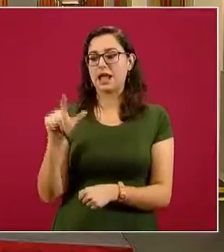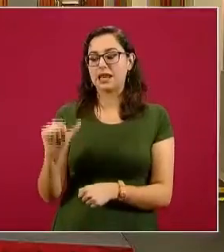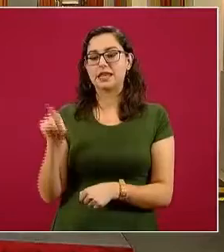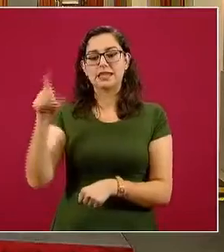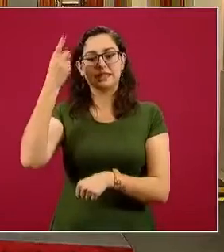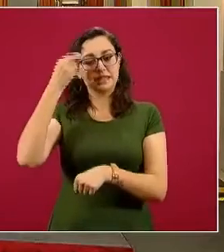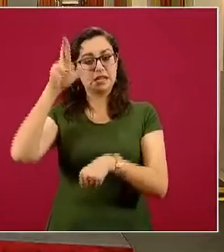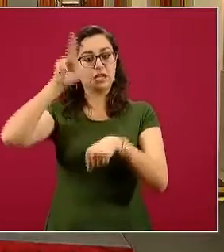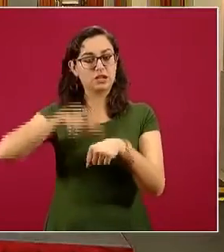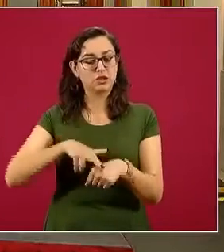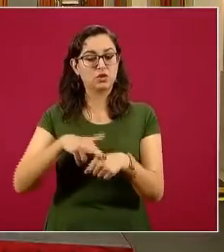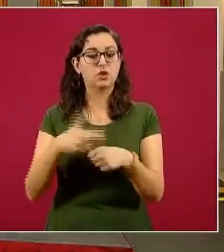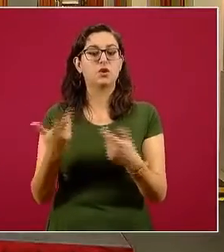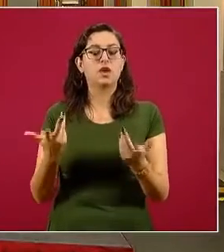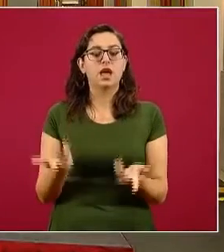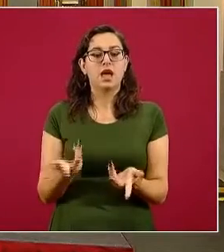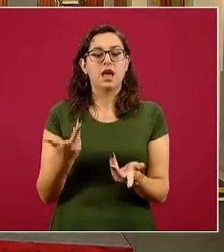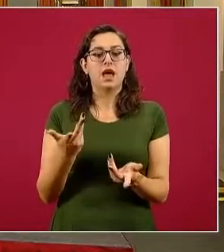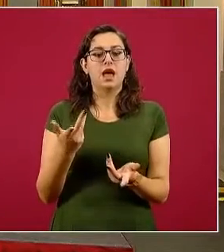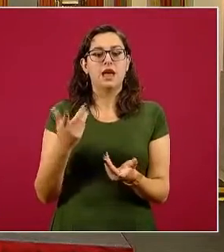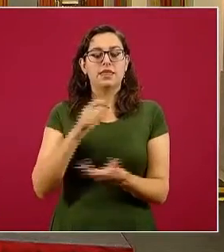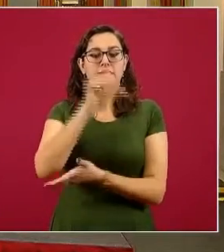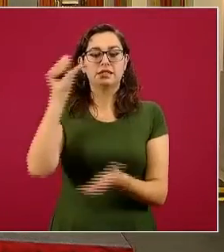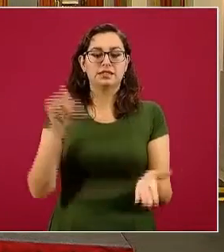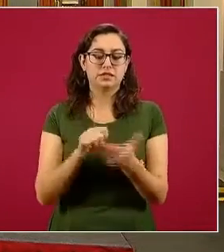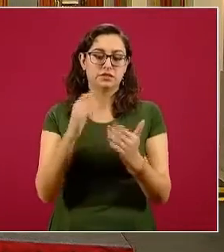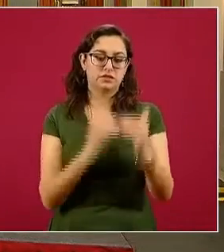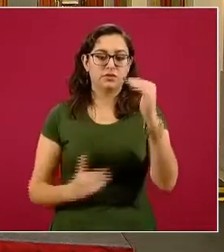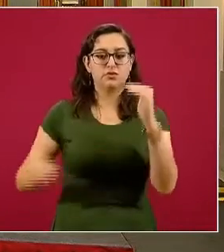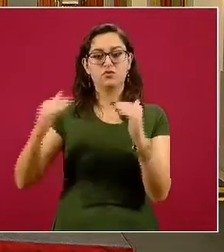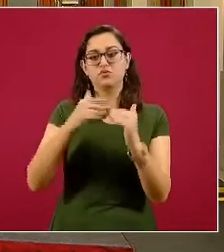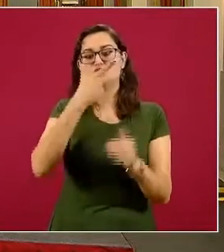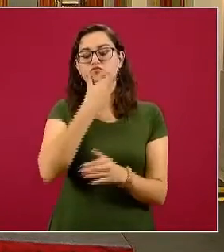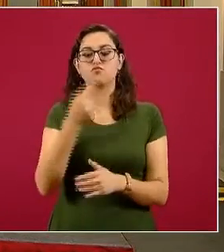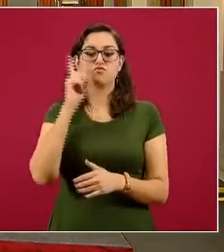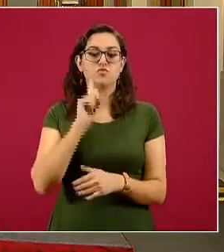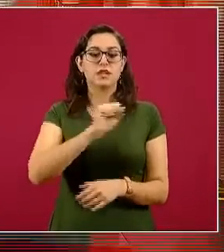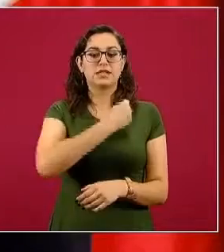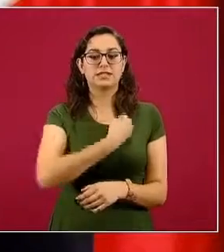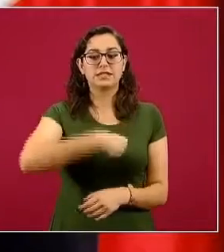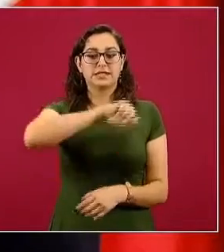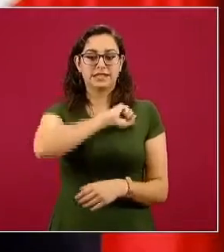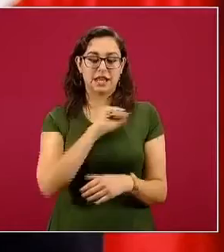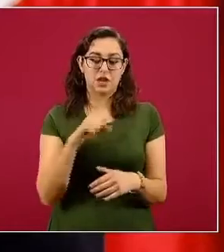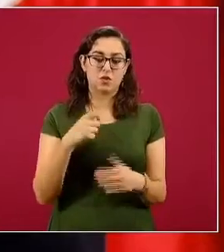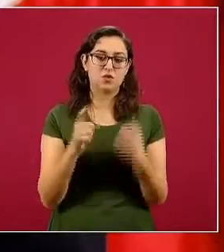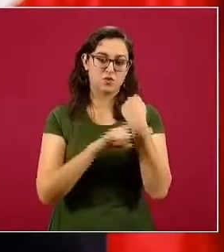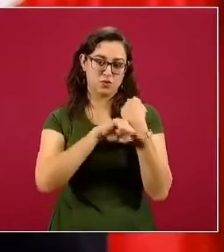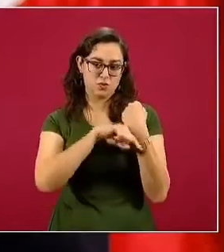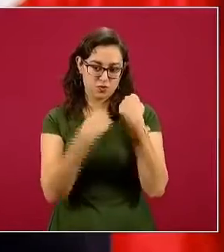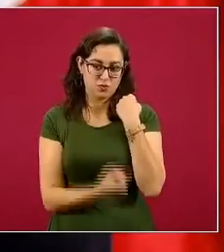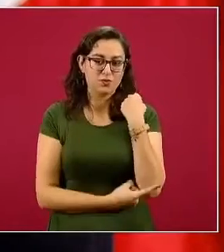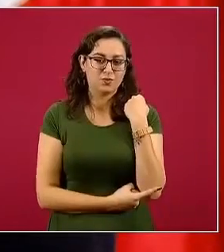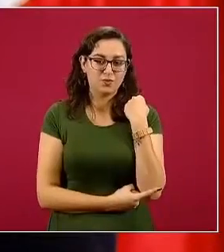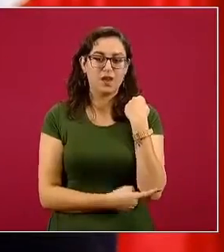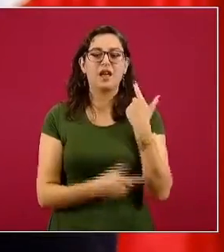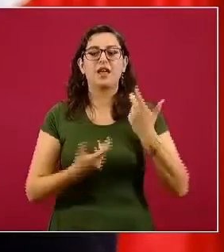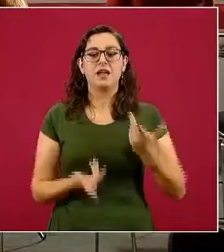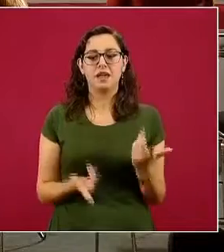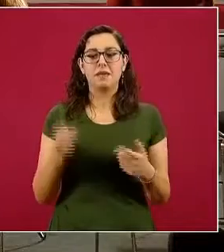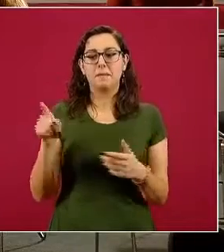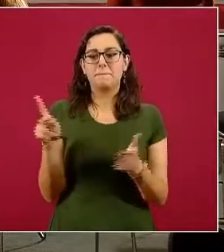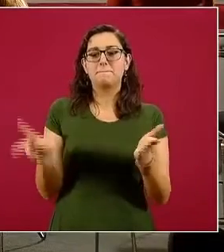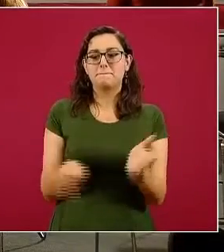Centro Nacional de Equidad de Género y Salud Reproductiva, que ha venido en varias otras ocasiones a comentar sobre los